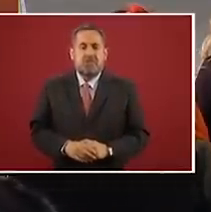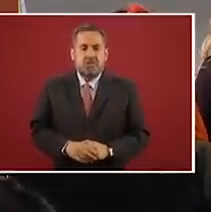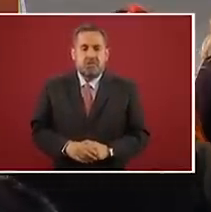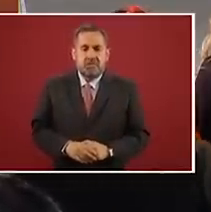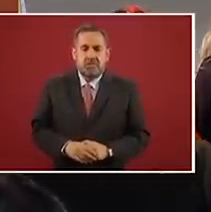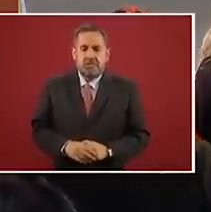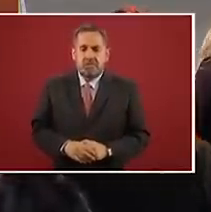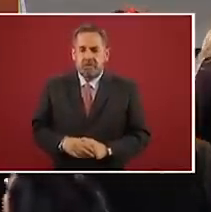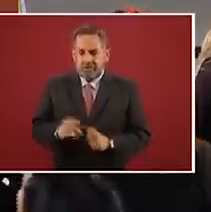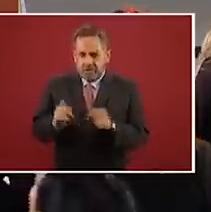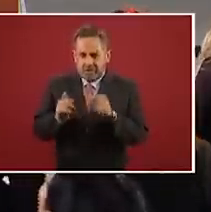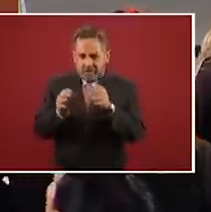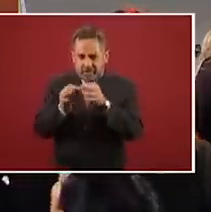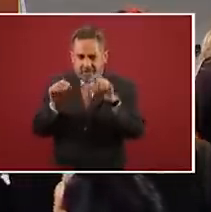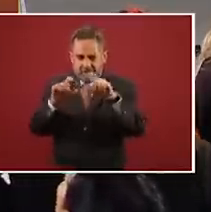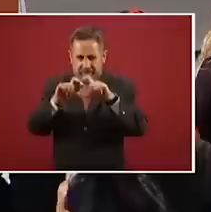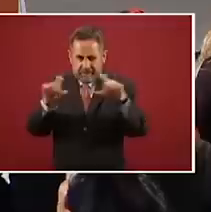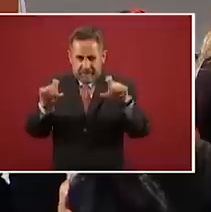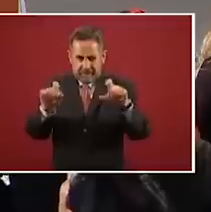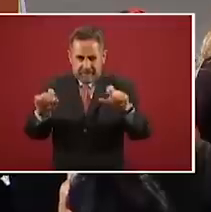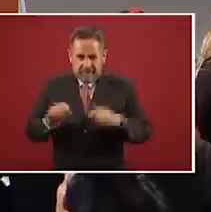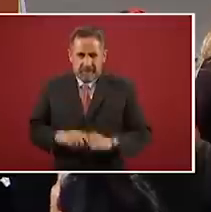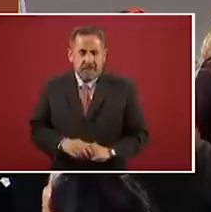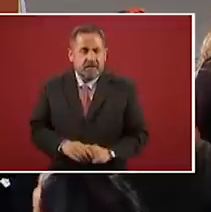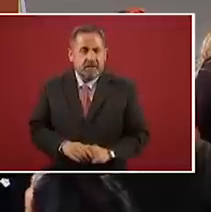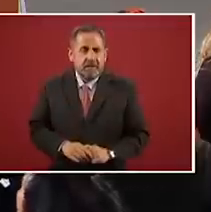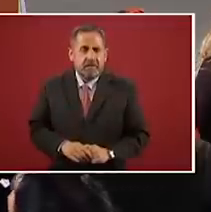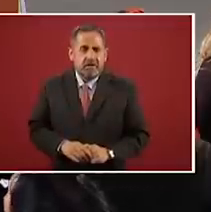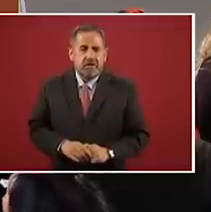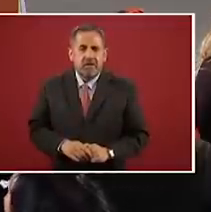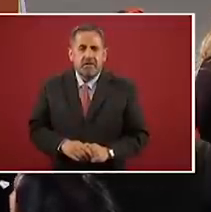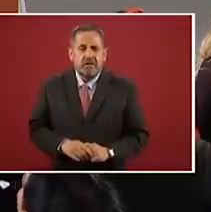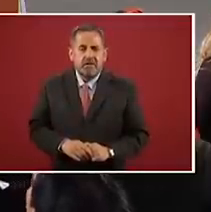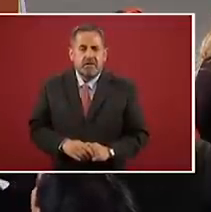Es una fracción. ¿Fracción 10? Sí.